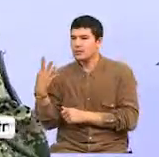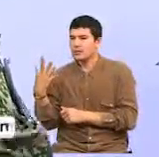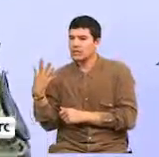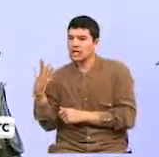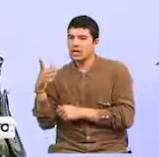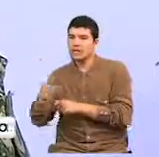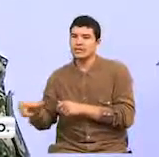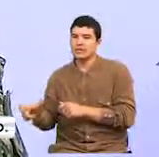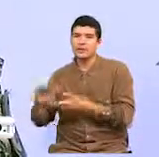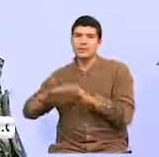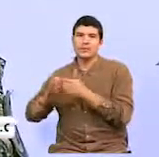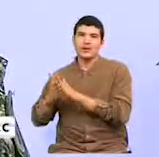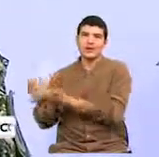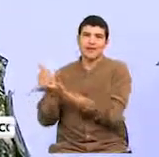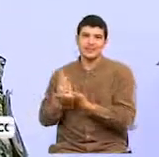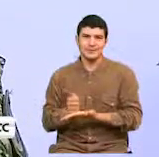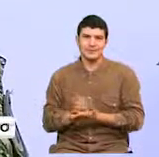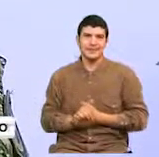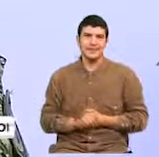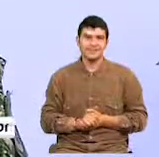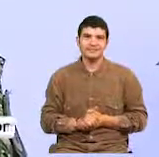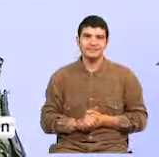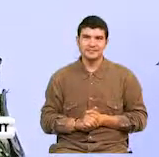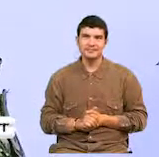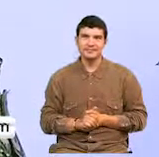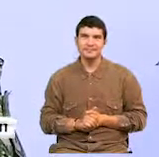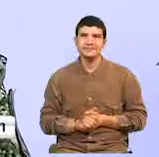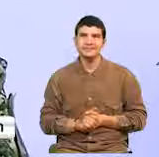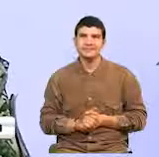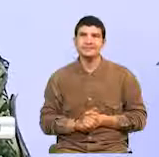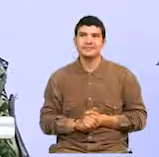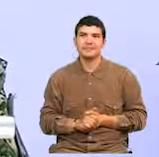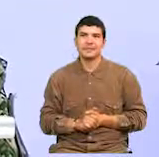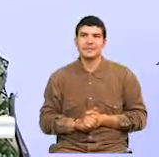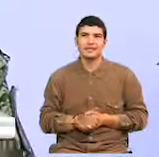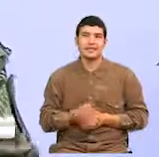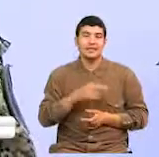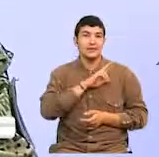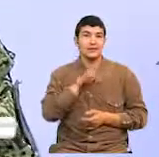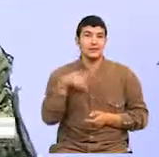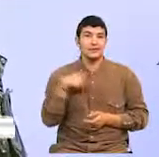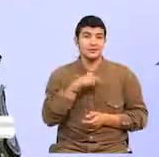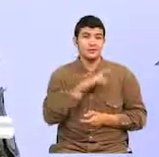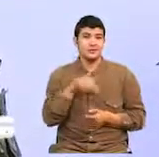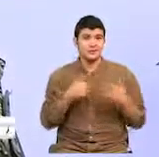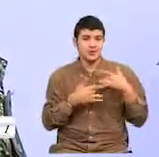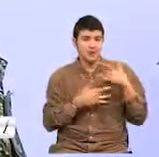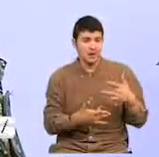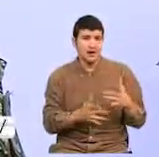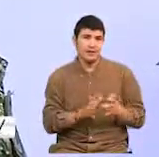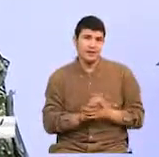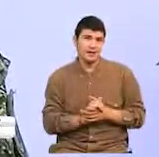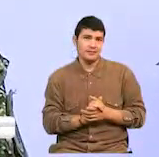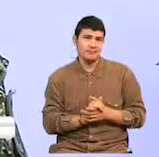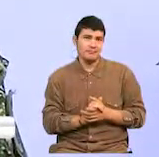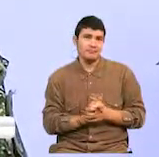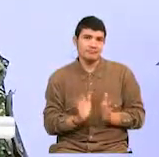campesinos que nos están ayudando. Porque de una u otra forma nosotros estamos colaborándole a ellos.